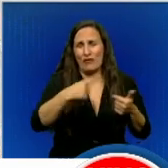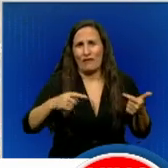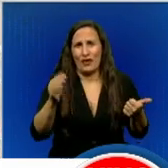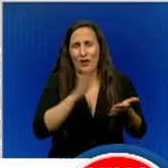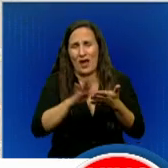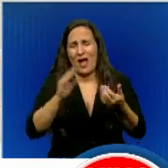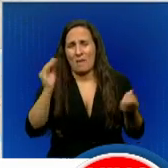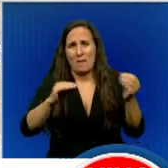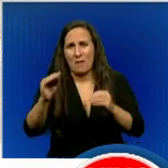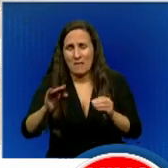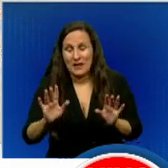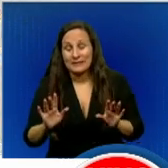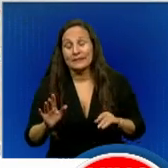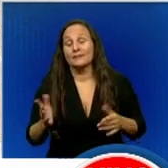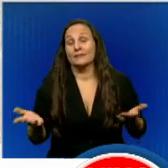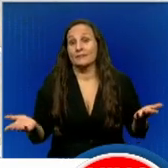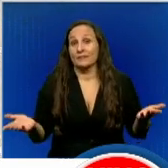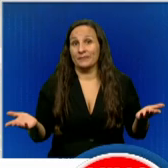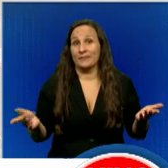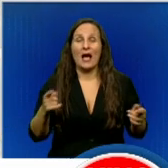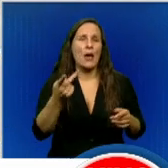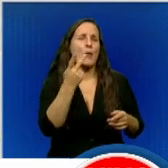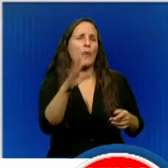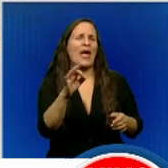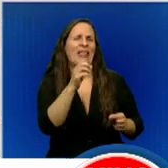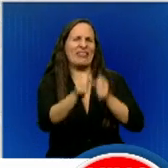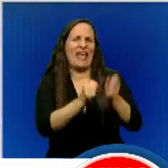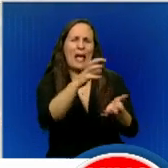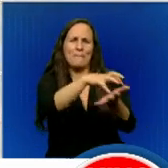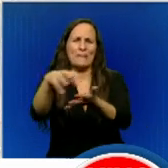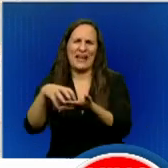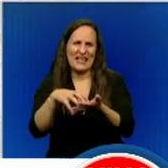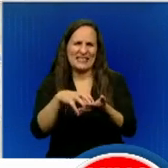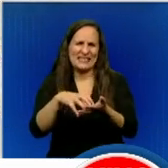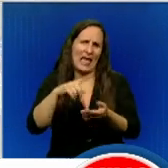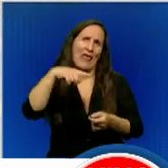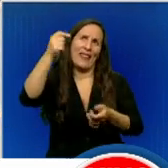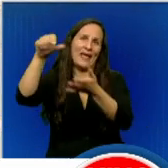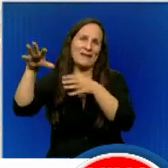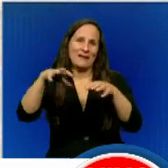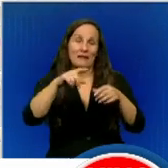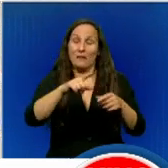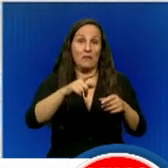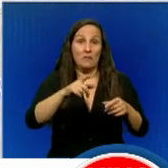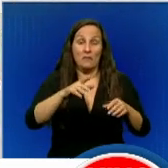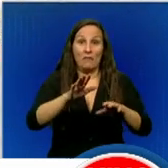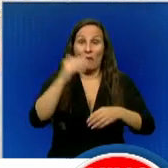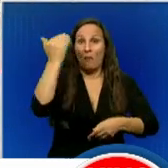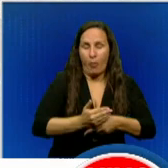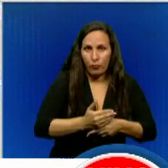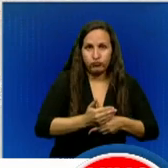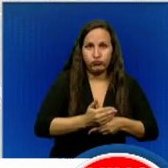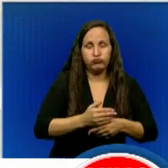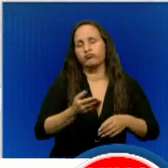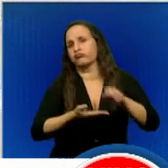la contracara de estos son las más de 20 empresas muchas multinacionales que se han ido del país buscando mejores